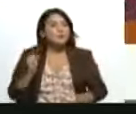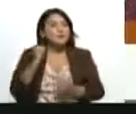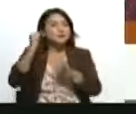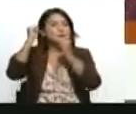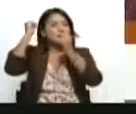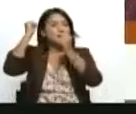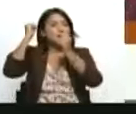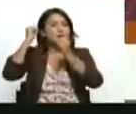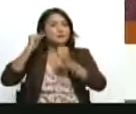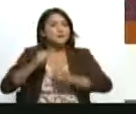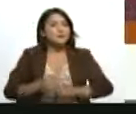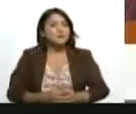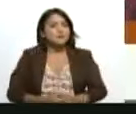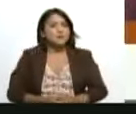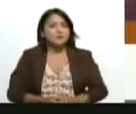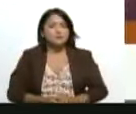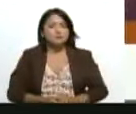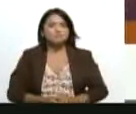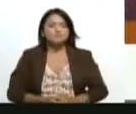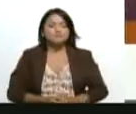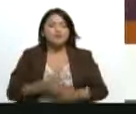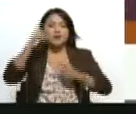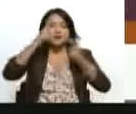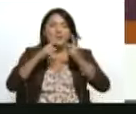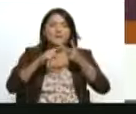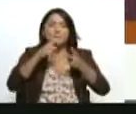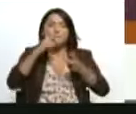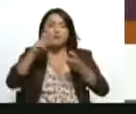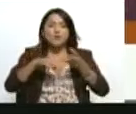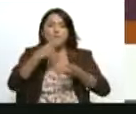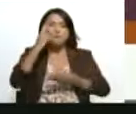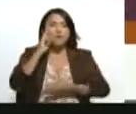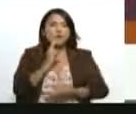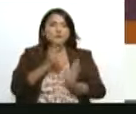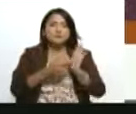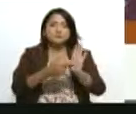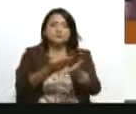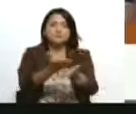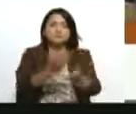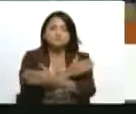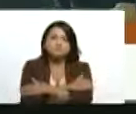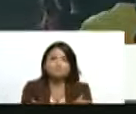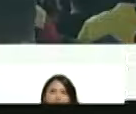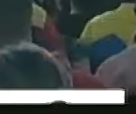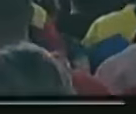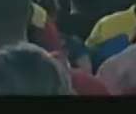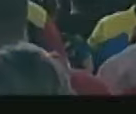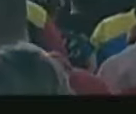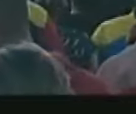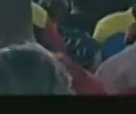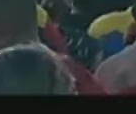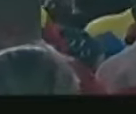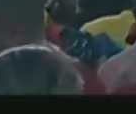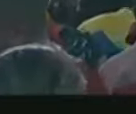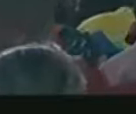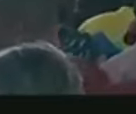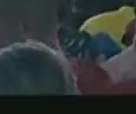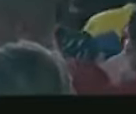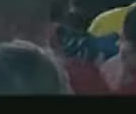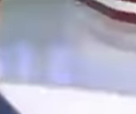nosotros venceremos con Chávez, Maduro y Bolívar. Adelante, un abrazo. Hacemos la voz en un canto en favor de la paz.